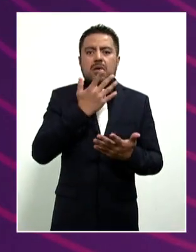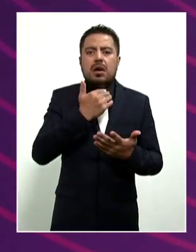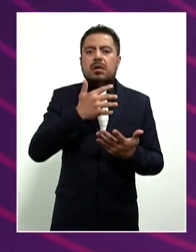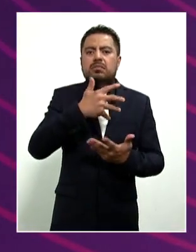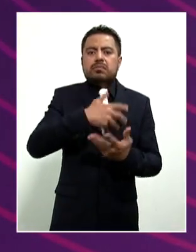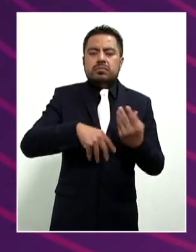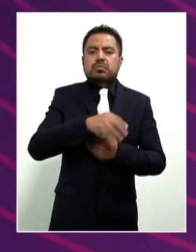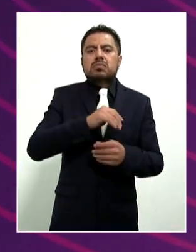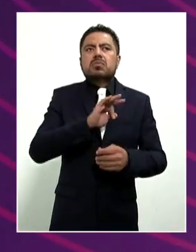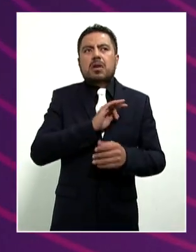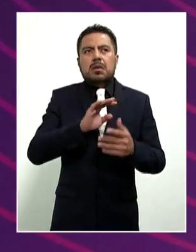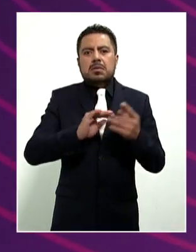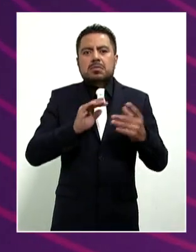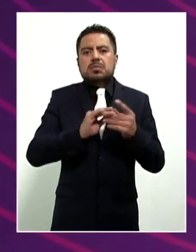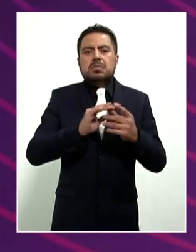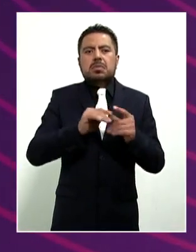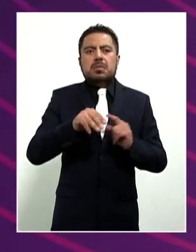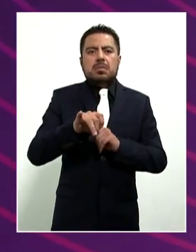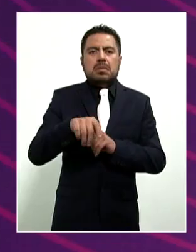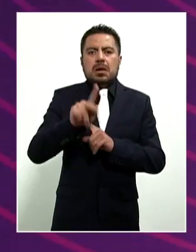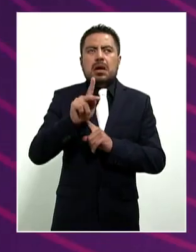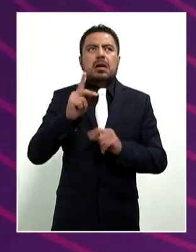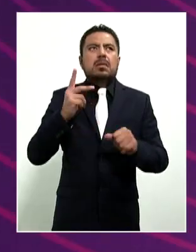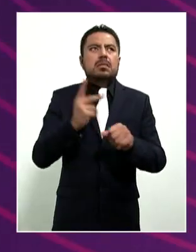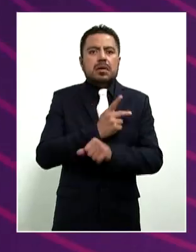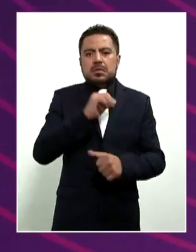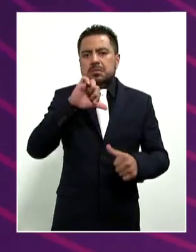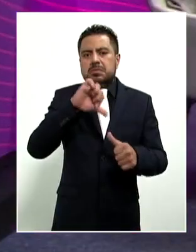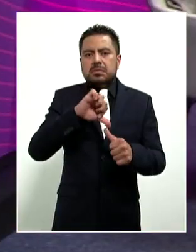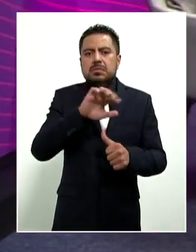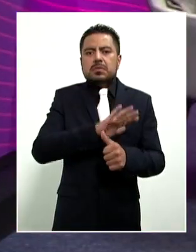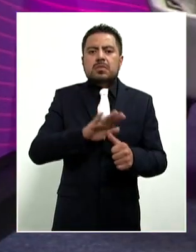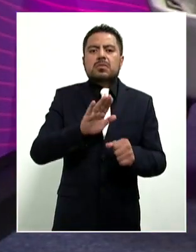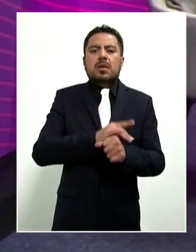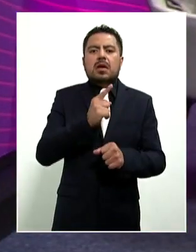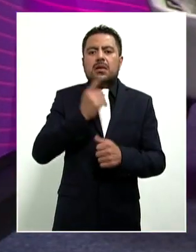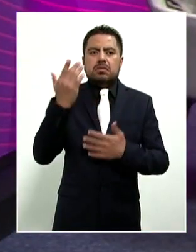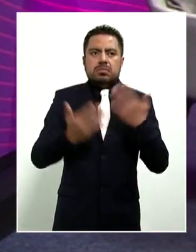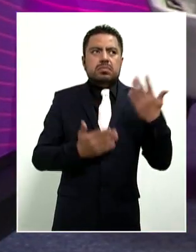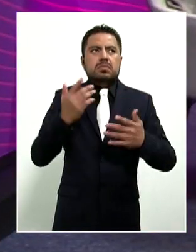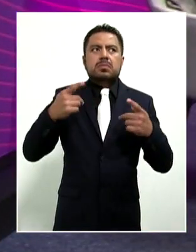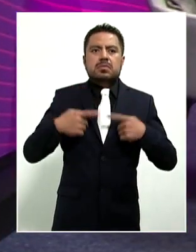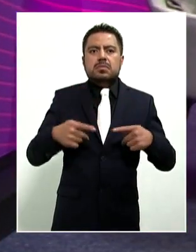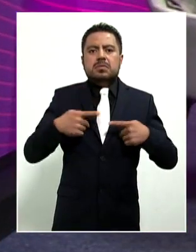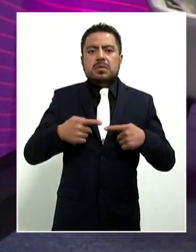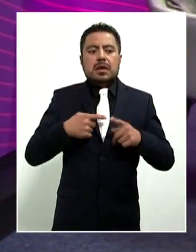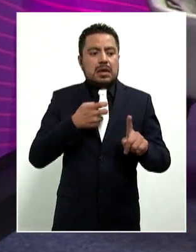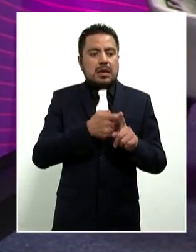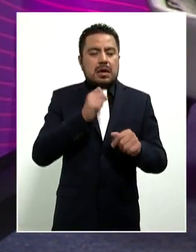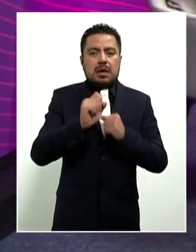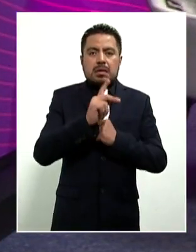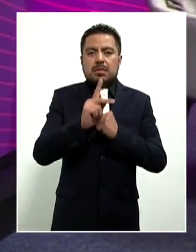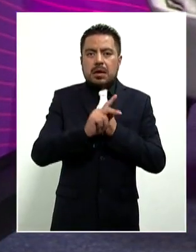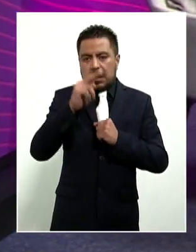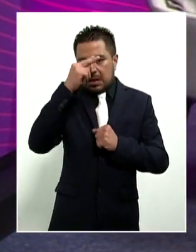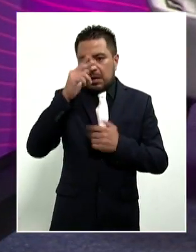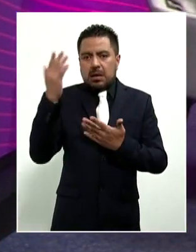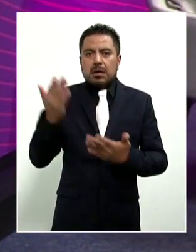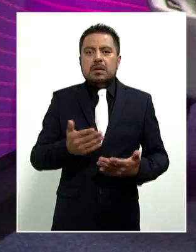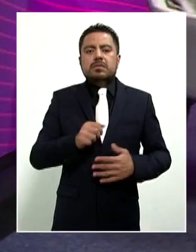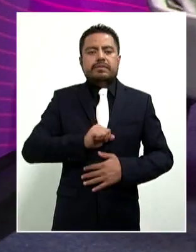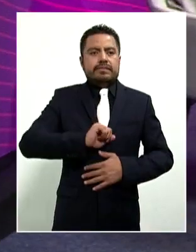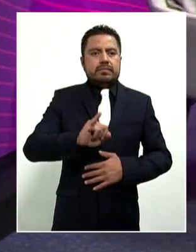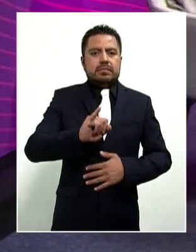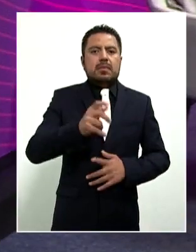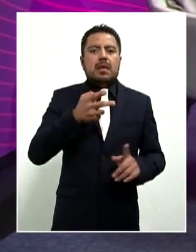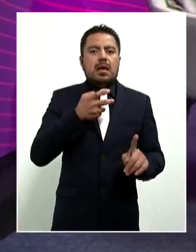económicas. ¿Nos puedes explicar, Marc, un poco qué pasó en Centroamérica? ¿Por qué están llegando personas de estos países a México? Sí, en